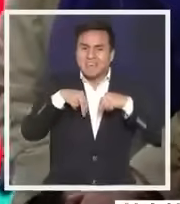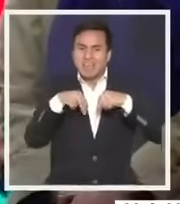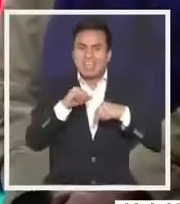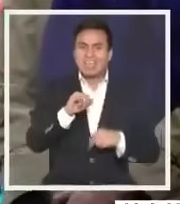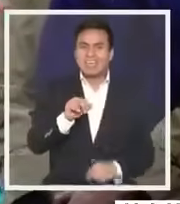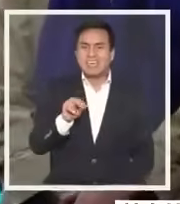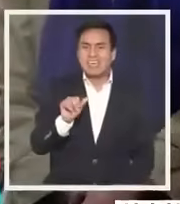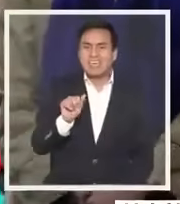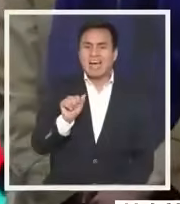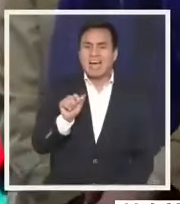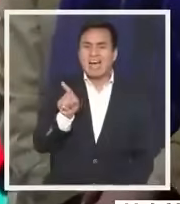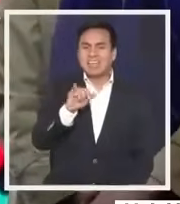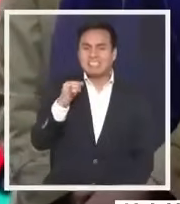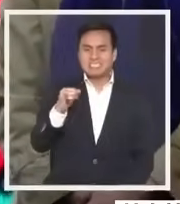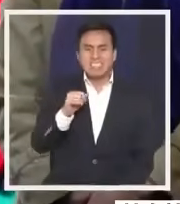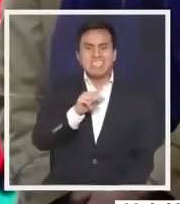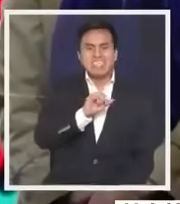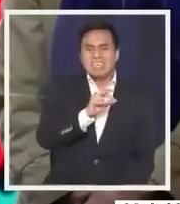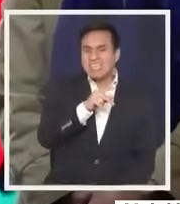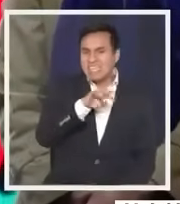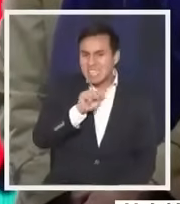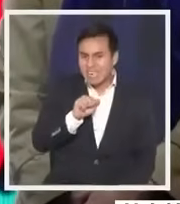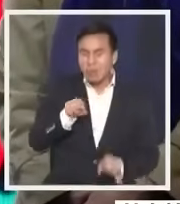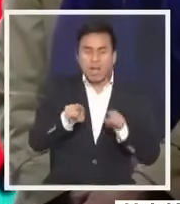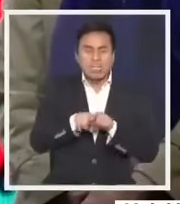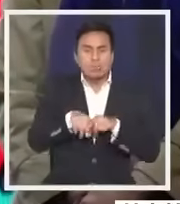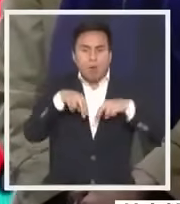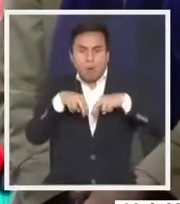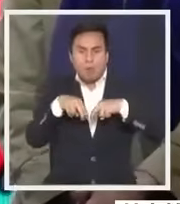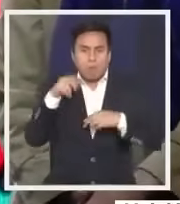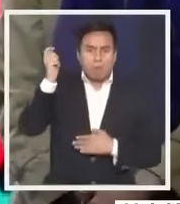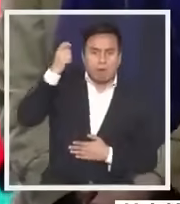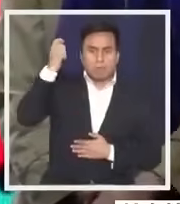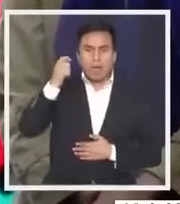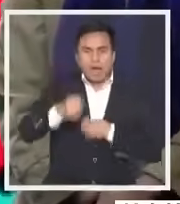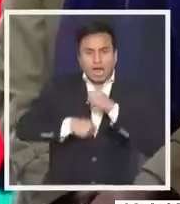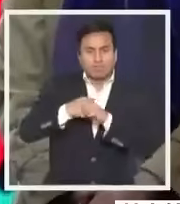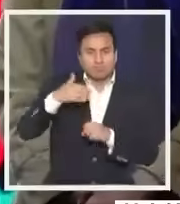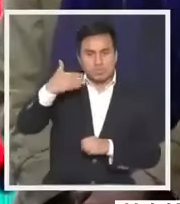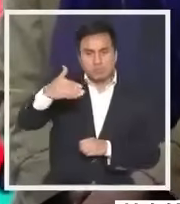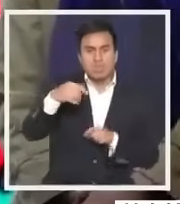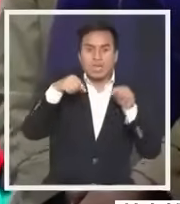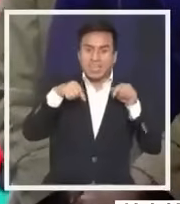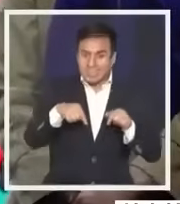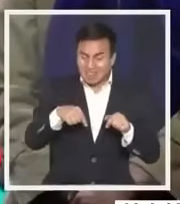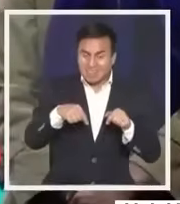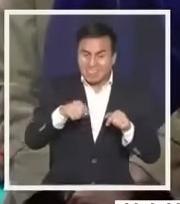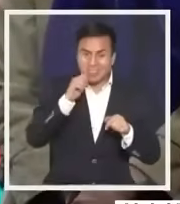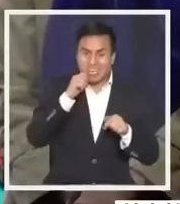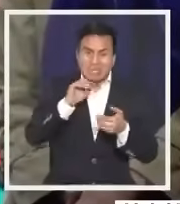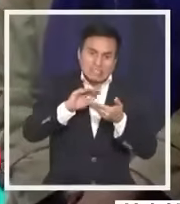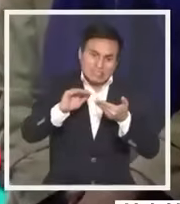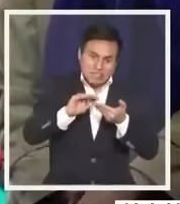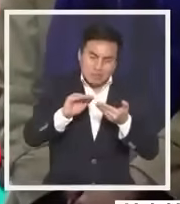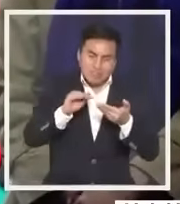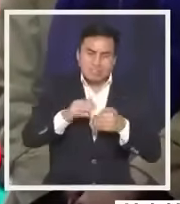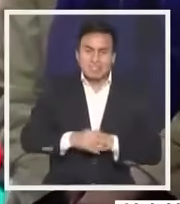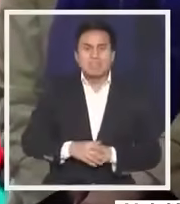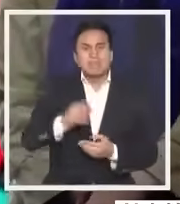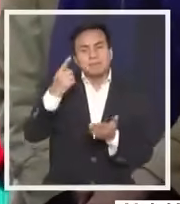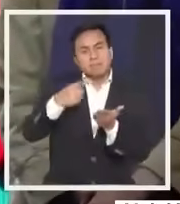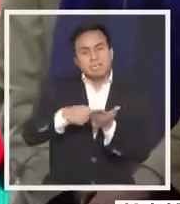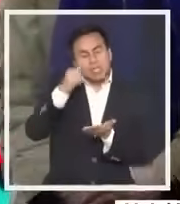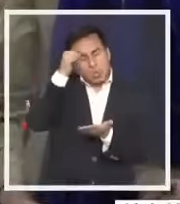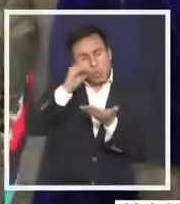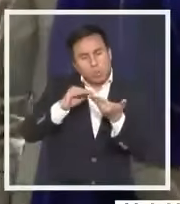Iracy y con la Irina. Teníamos ganas de ponerle, pero vamos a seguir zapateando durante los próximos años, así que esta vez voy a tener que excusarme de esta. Mis disculpas,